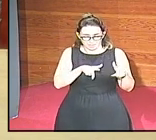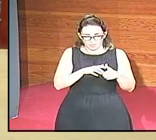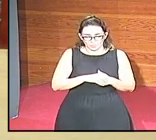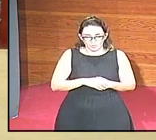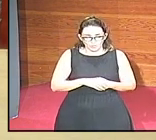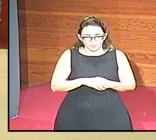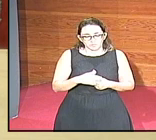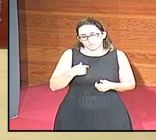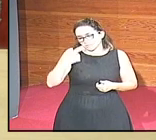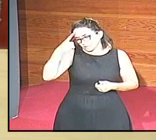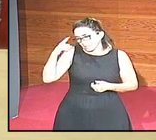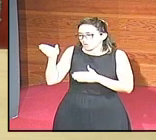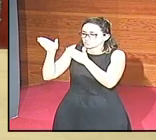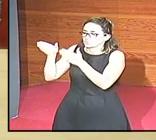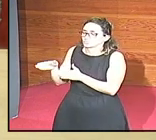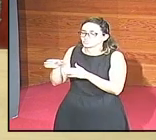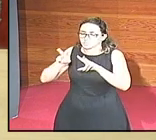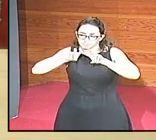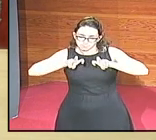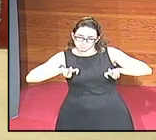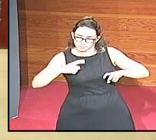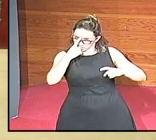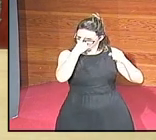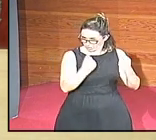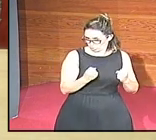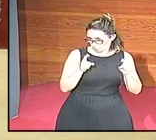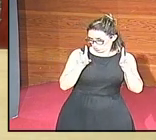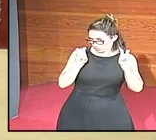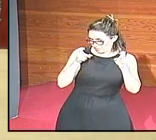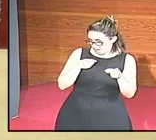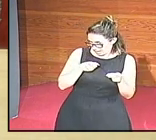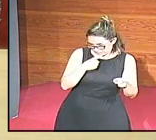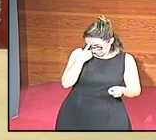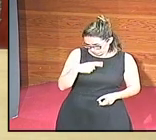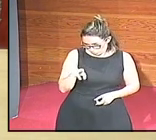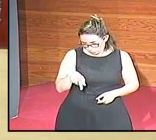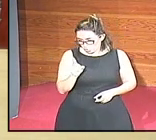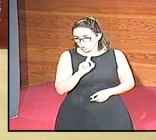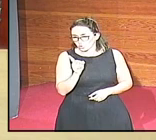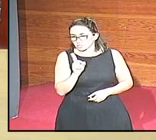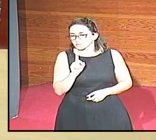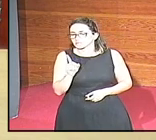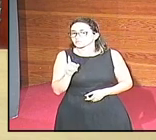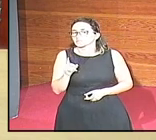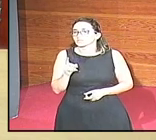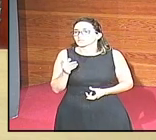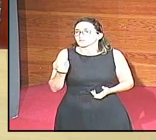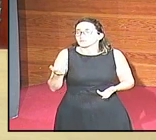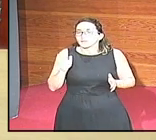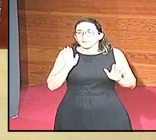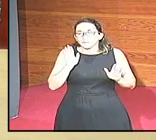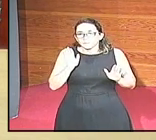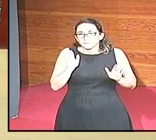ya sé que no eres un analista de guerra y seguramente habrá que pedir que la próxima vez venga con este tema un analista de guerra, ¿no? Pero ahí